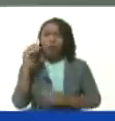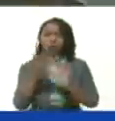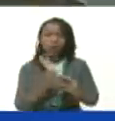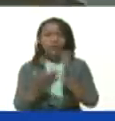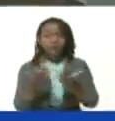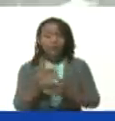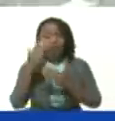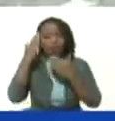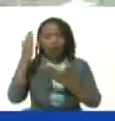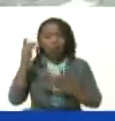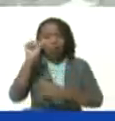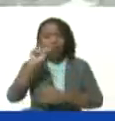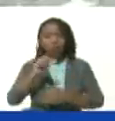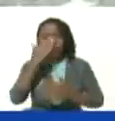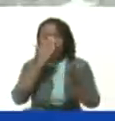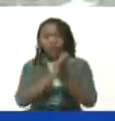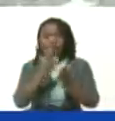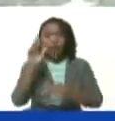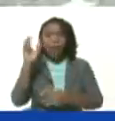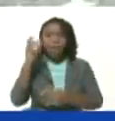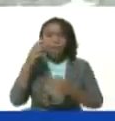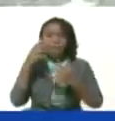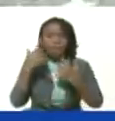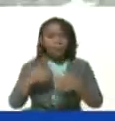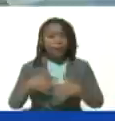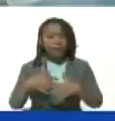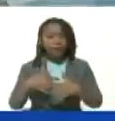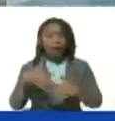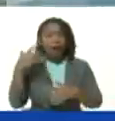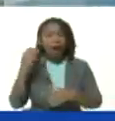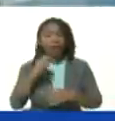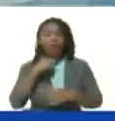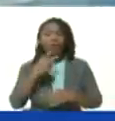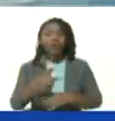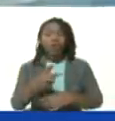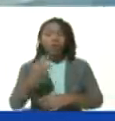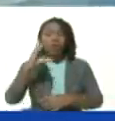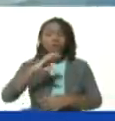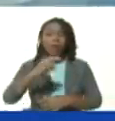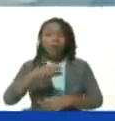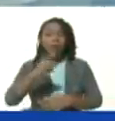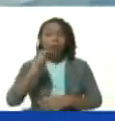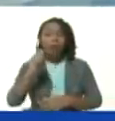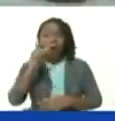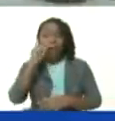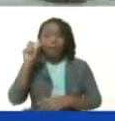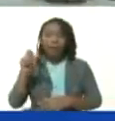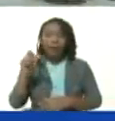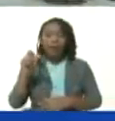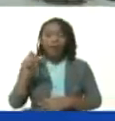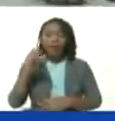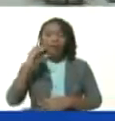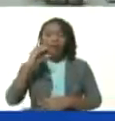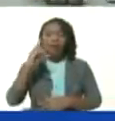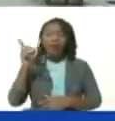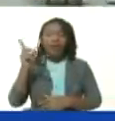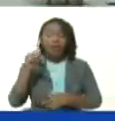Saludos, sureño, aquí al frente de una empresa. Al vocero de los CPT, Franklin Rivero, mira qué bien